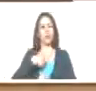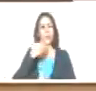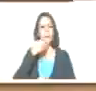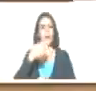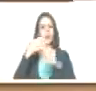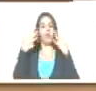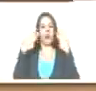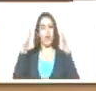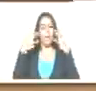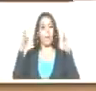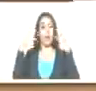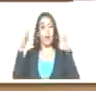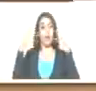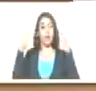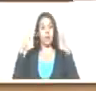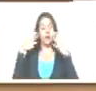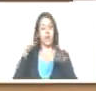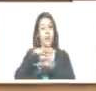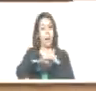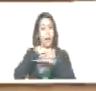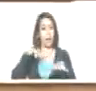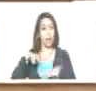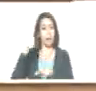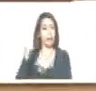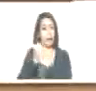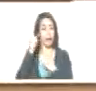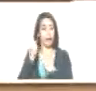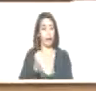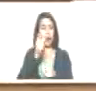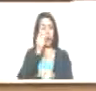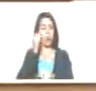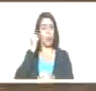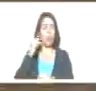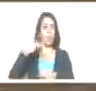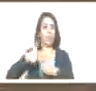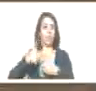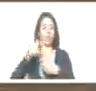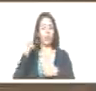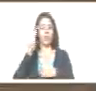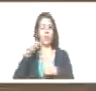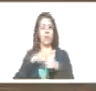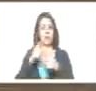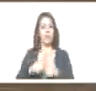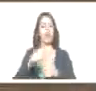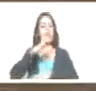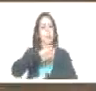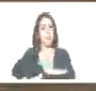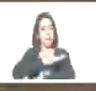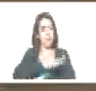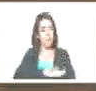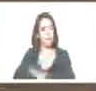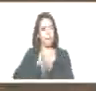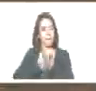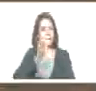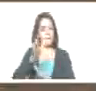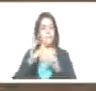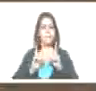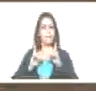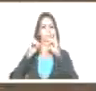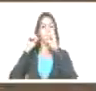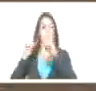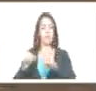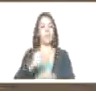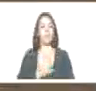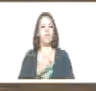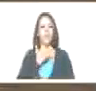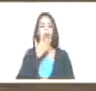la inmensa mayoría de las trabajadoras y trabajadores de PDVSA, que son decentes, que son dignos, que son valientes,